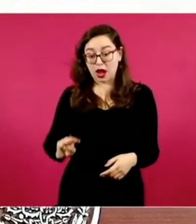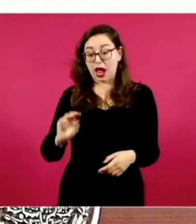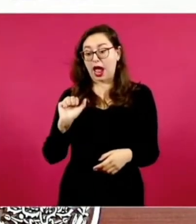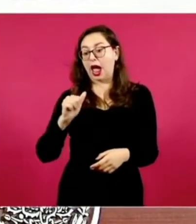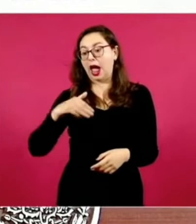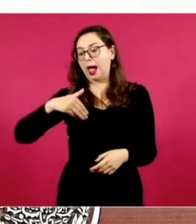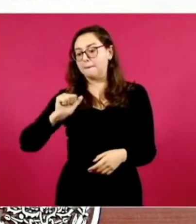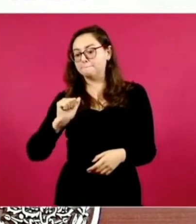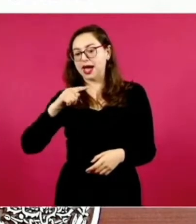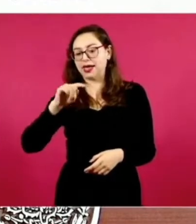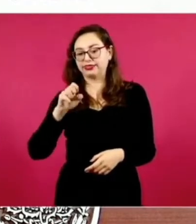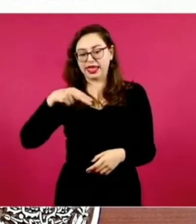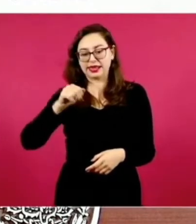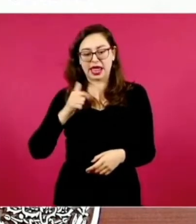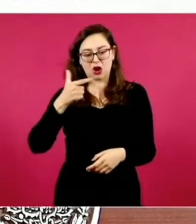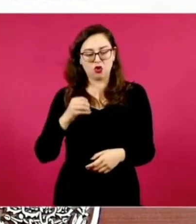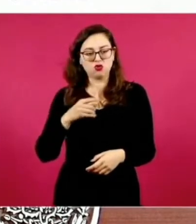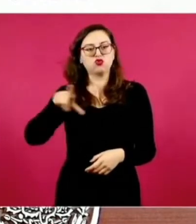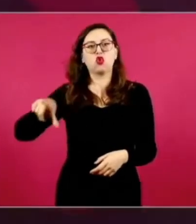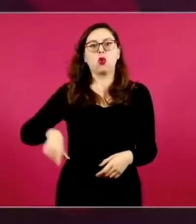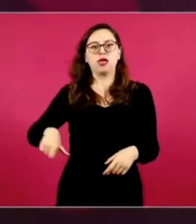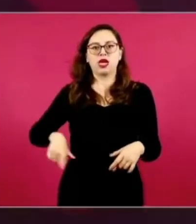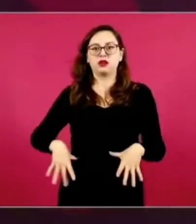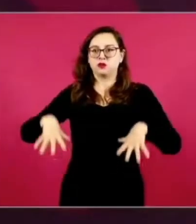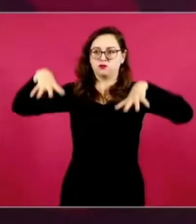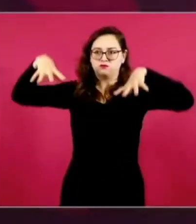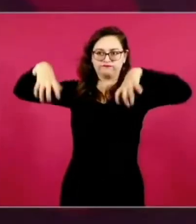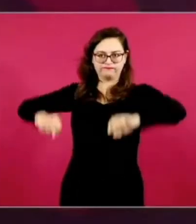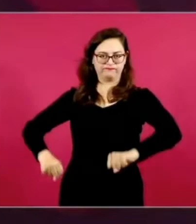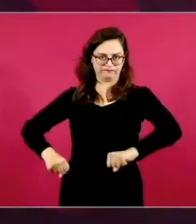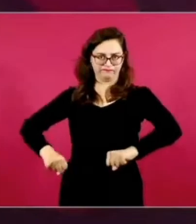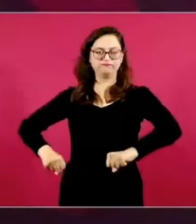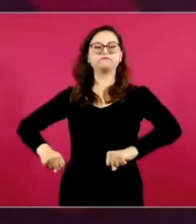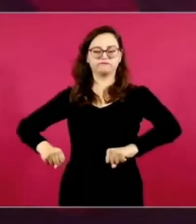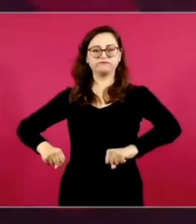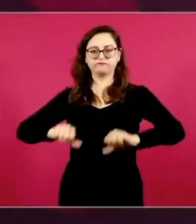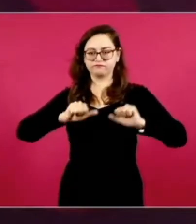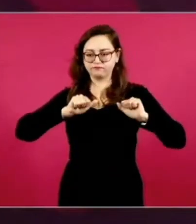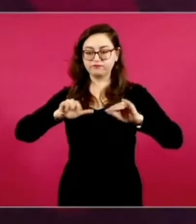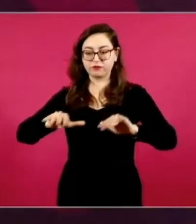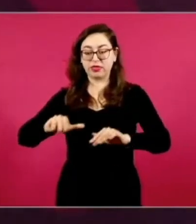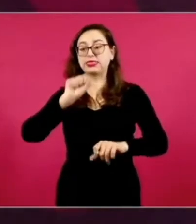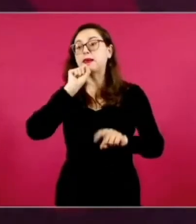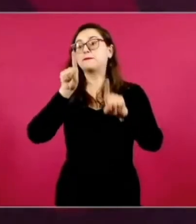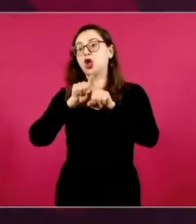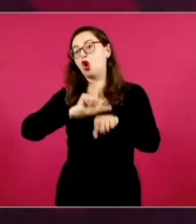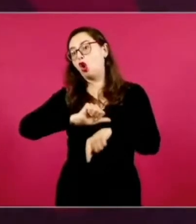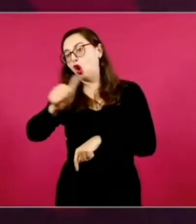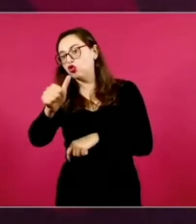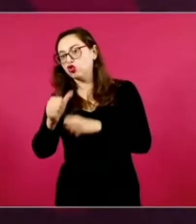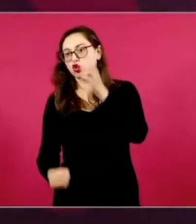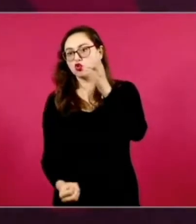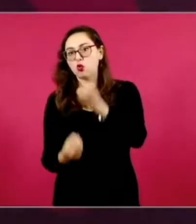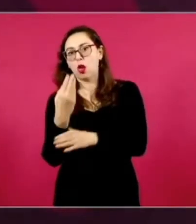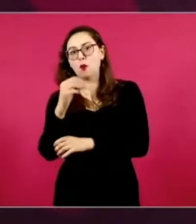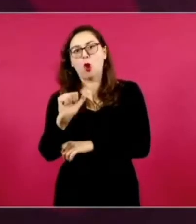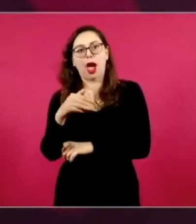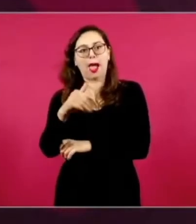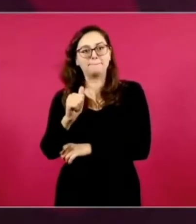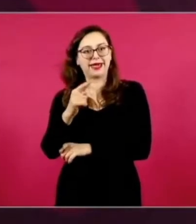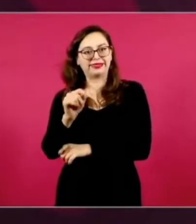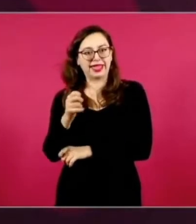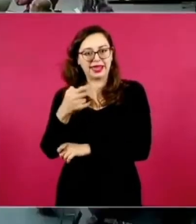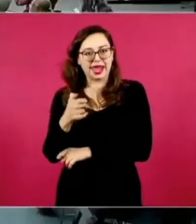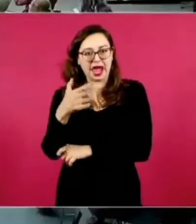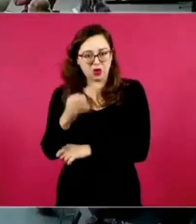de la Frontera como en la plaza pública del Ejido Nuevo Amatenango. Esto pues ya lo hemos hecho en